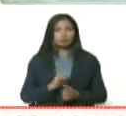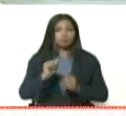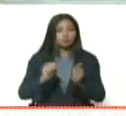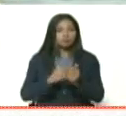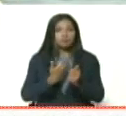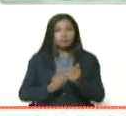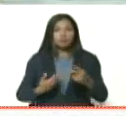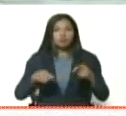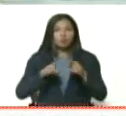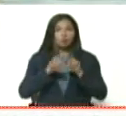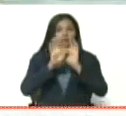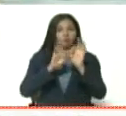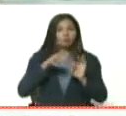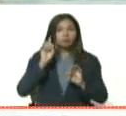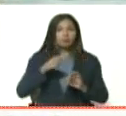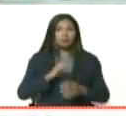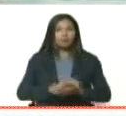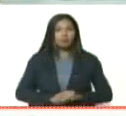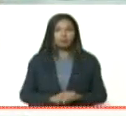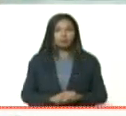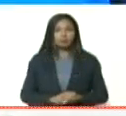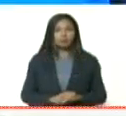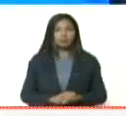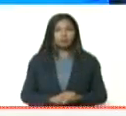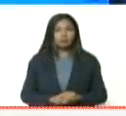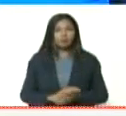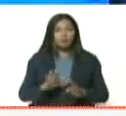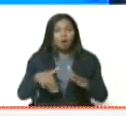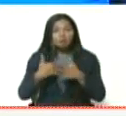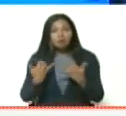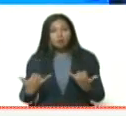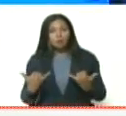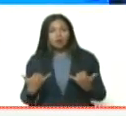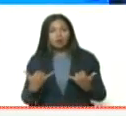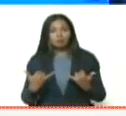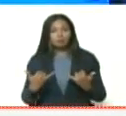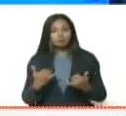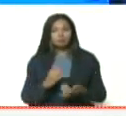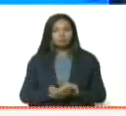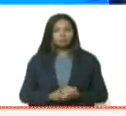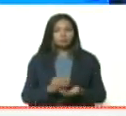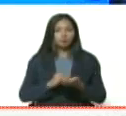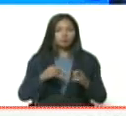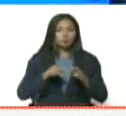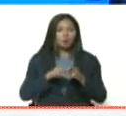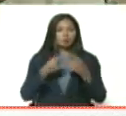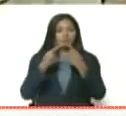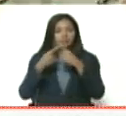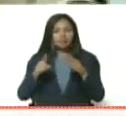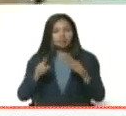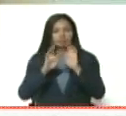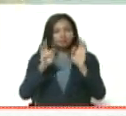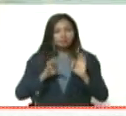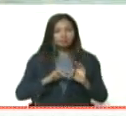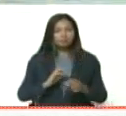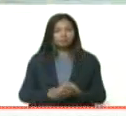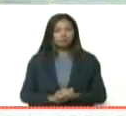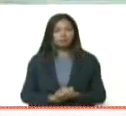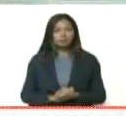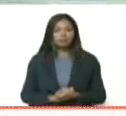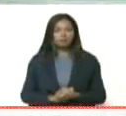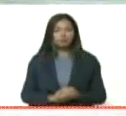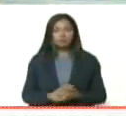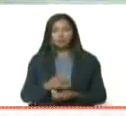vicepresidenta ejecutiva, por ahora, pongamos las diferencias